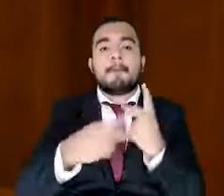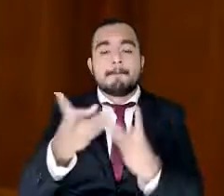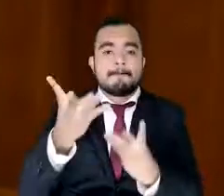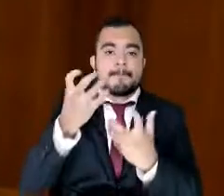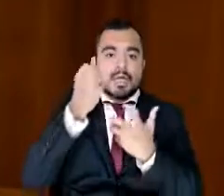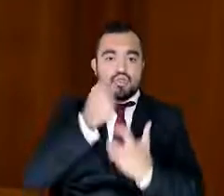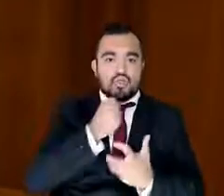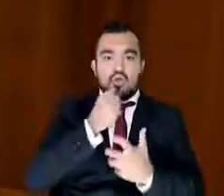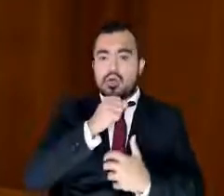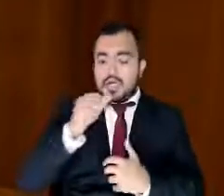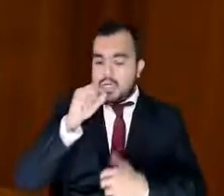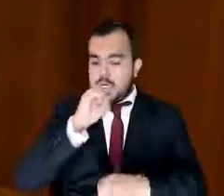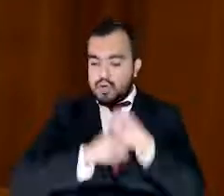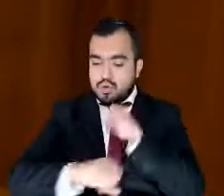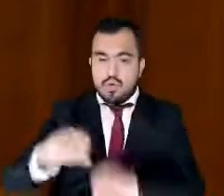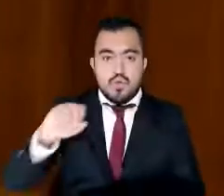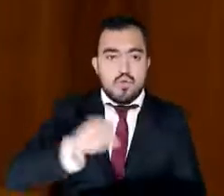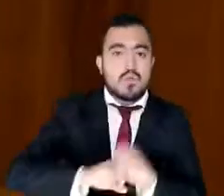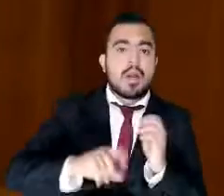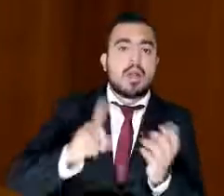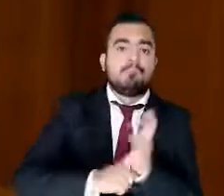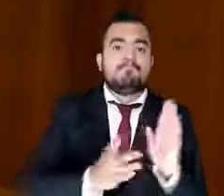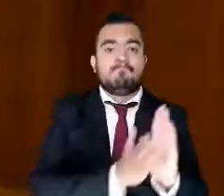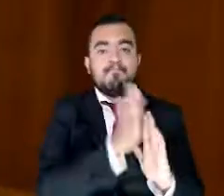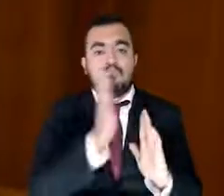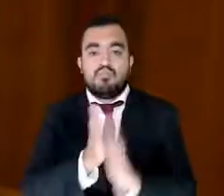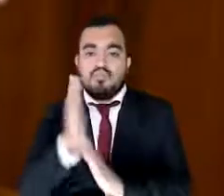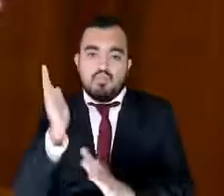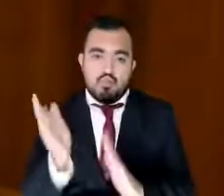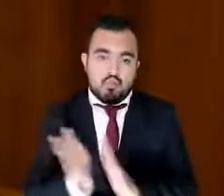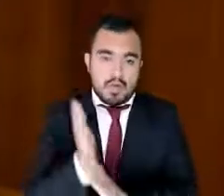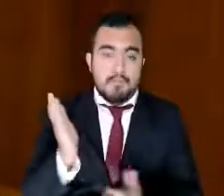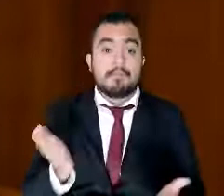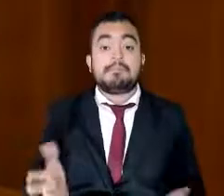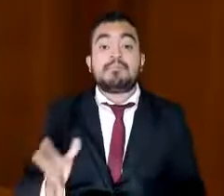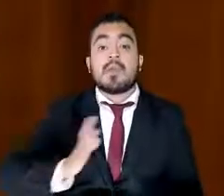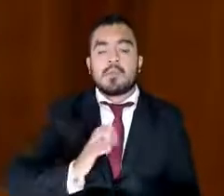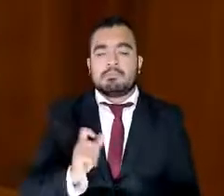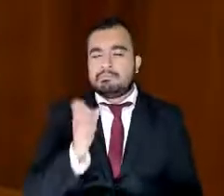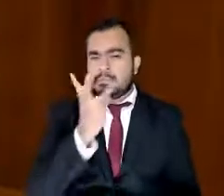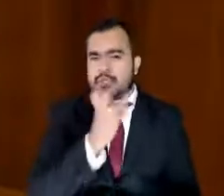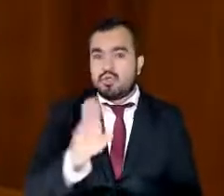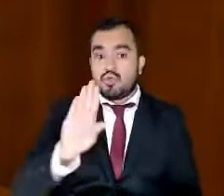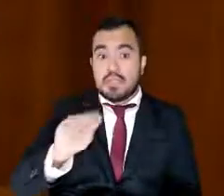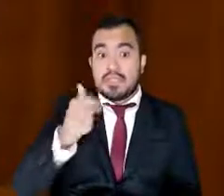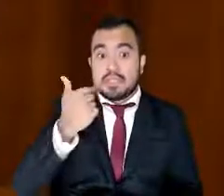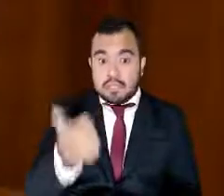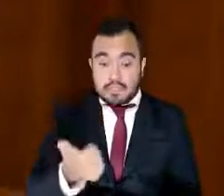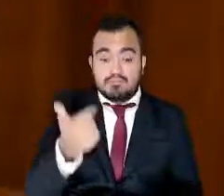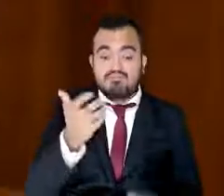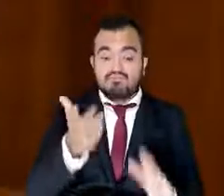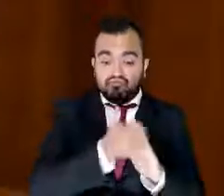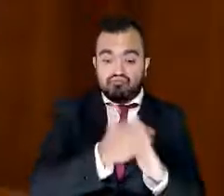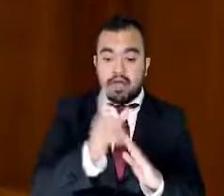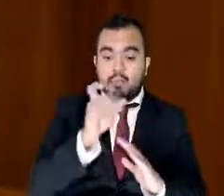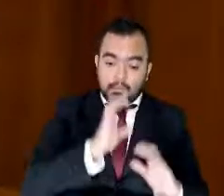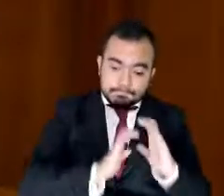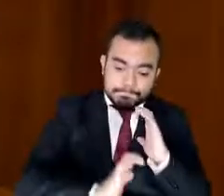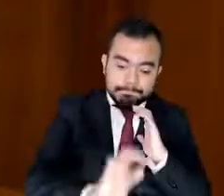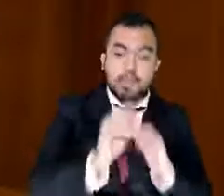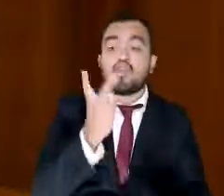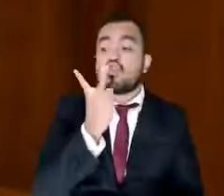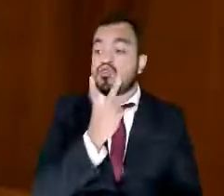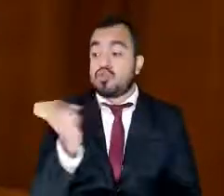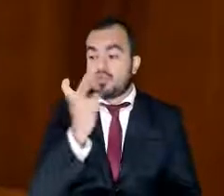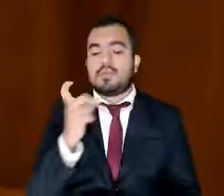obra pública. Tenemos, para precisar, son 396 obras hidráulicas y 200 de ellas son